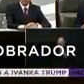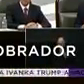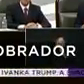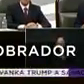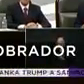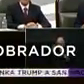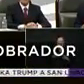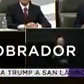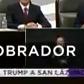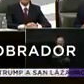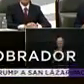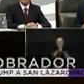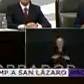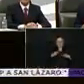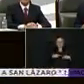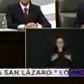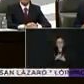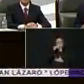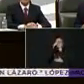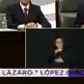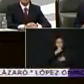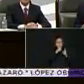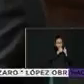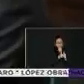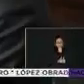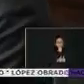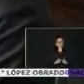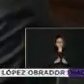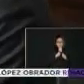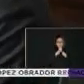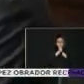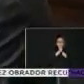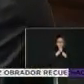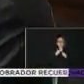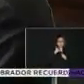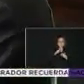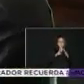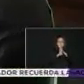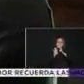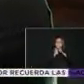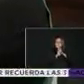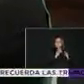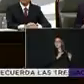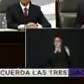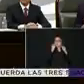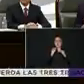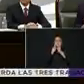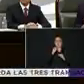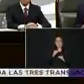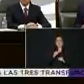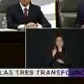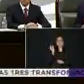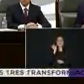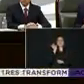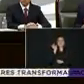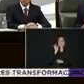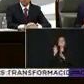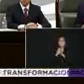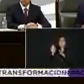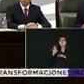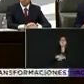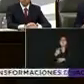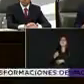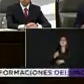los mexicanos en sus lugares de origen. Queremos que la migración sea optativa,